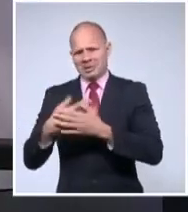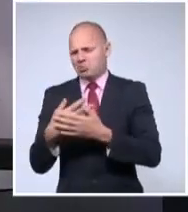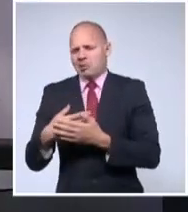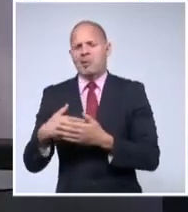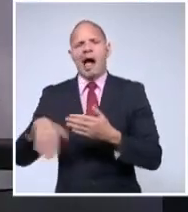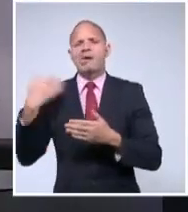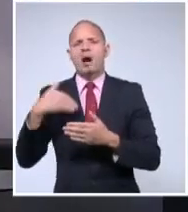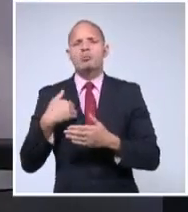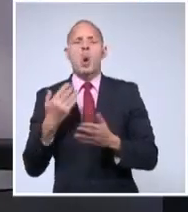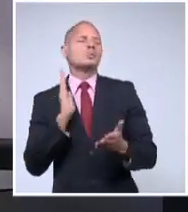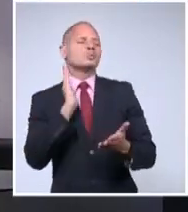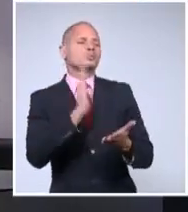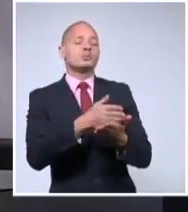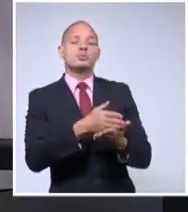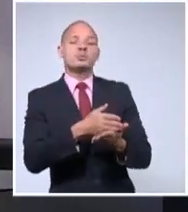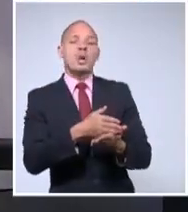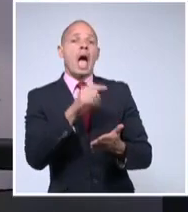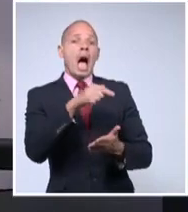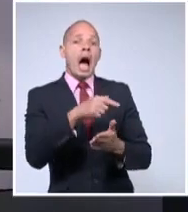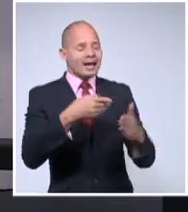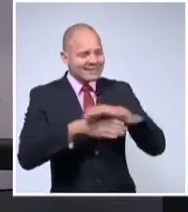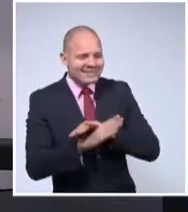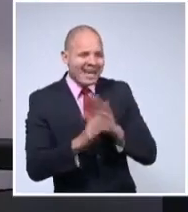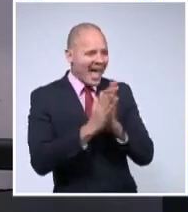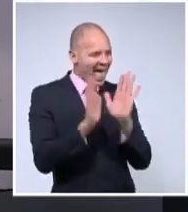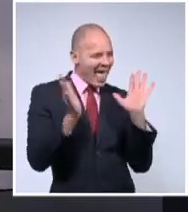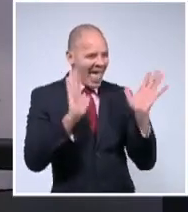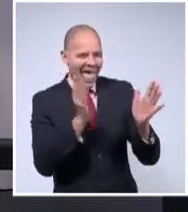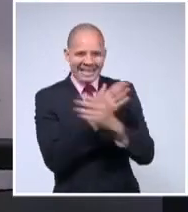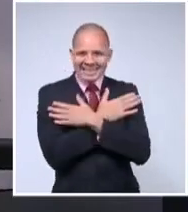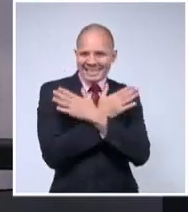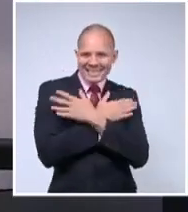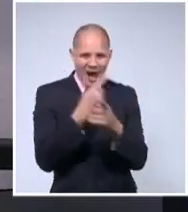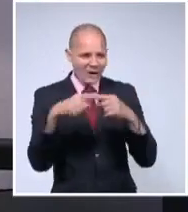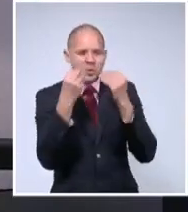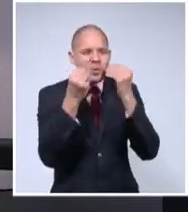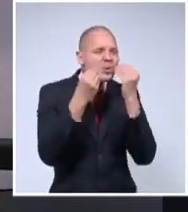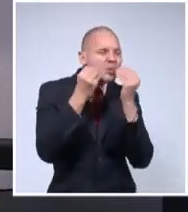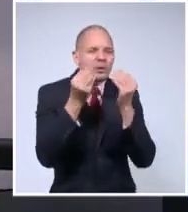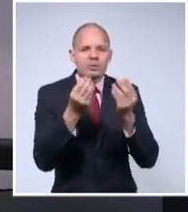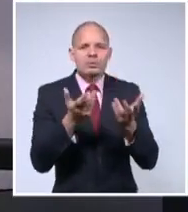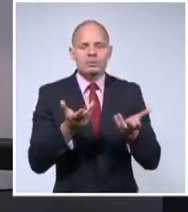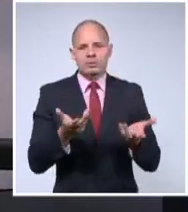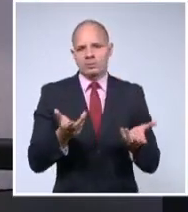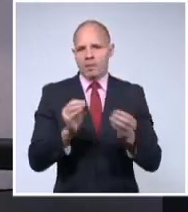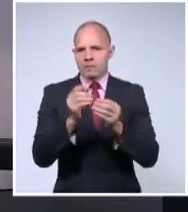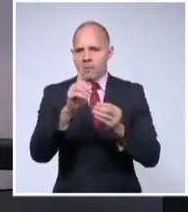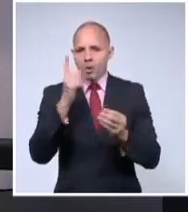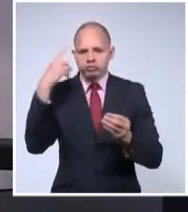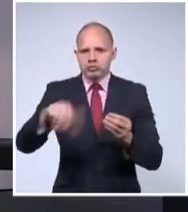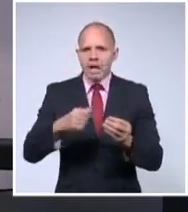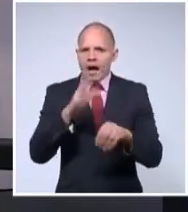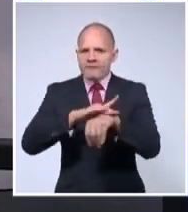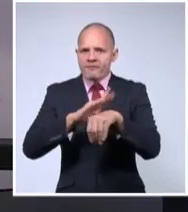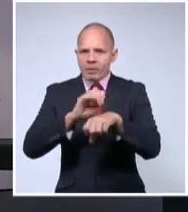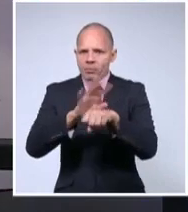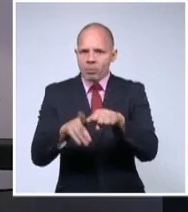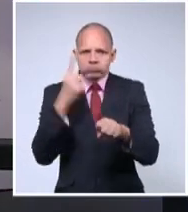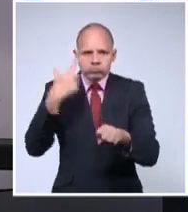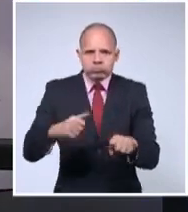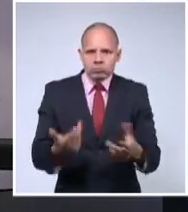a infección potencial a todo el grupo, lo que conllevó a que todas estas personas fueran posteriormente trasladadas a sus respectivos lugares